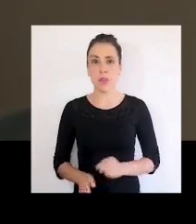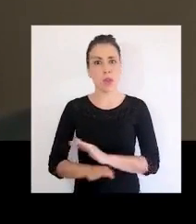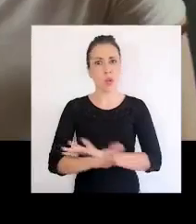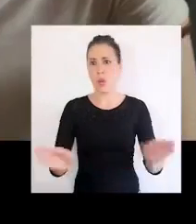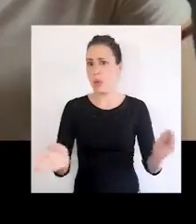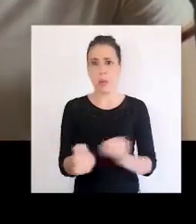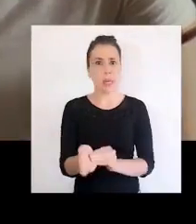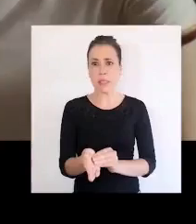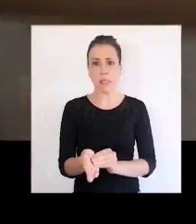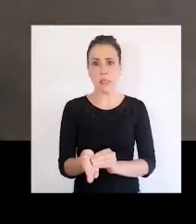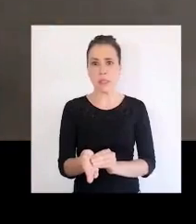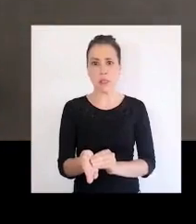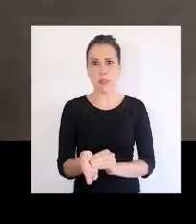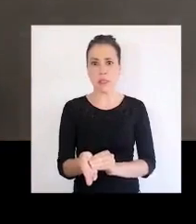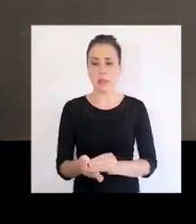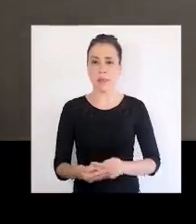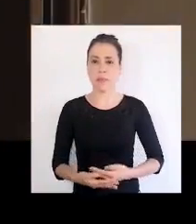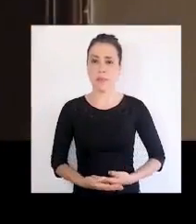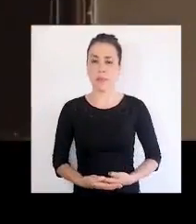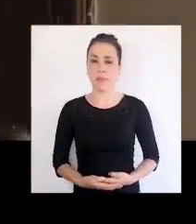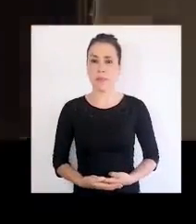No más.